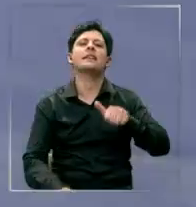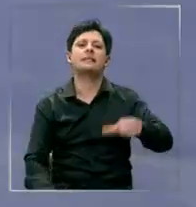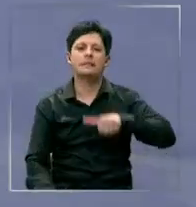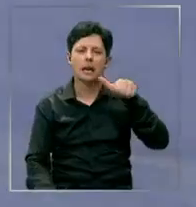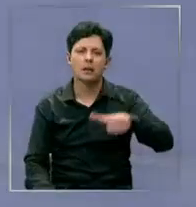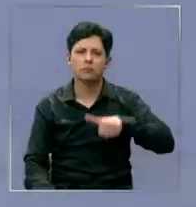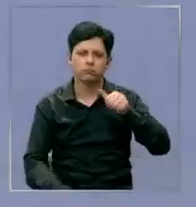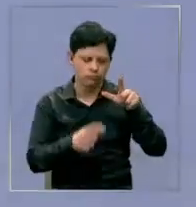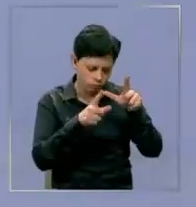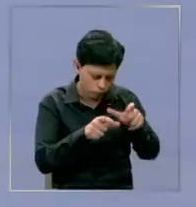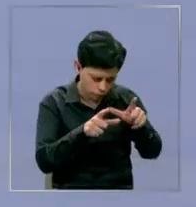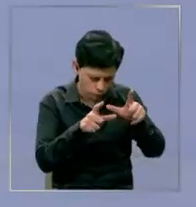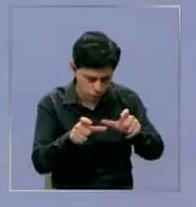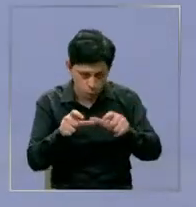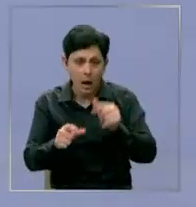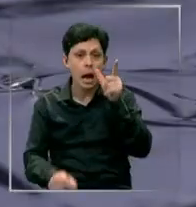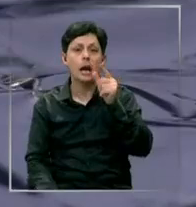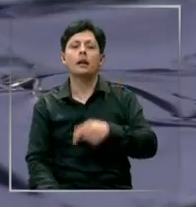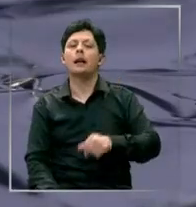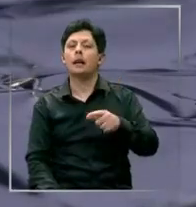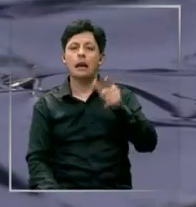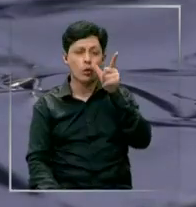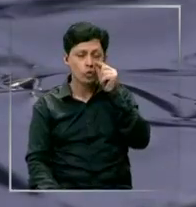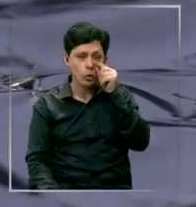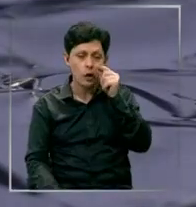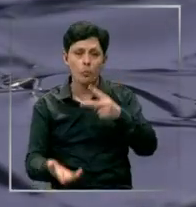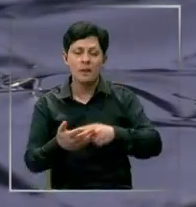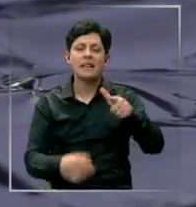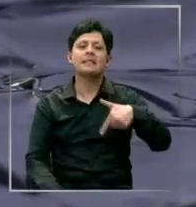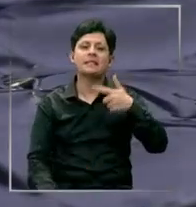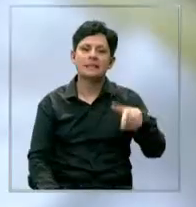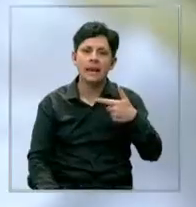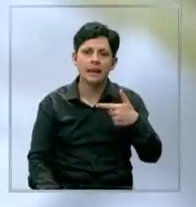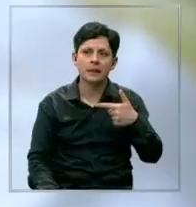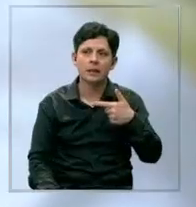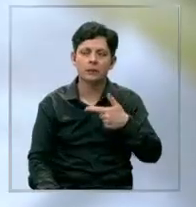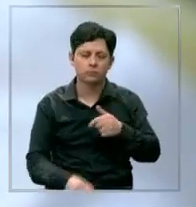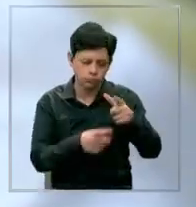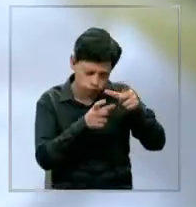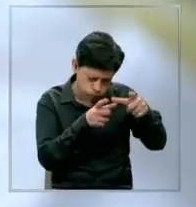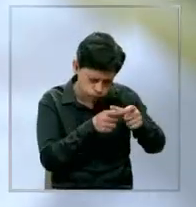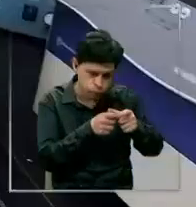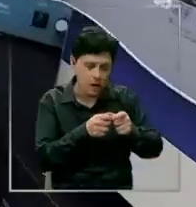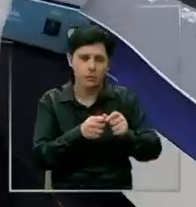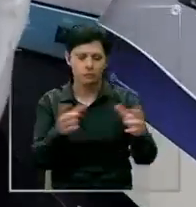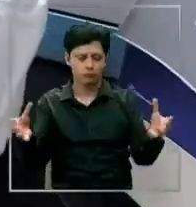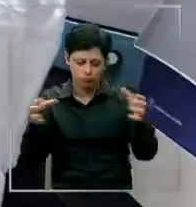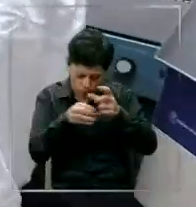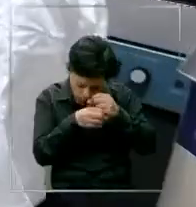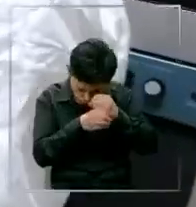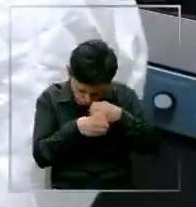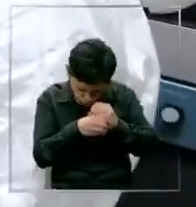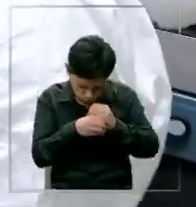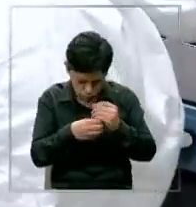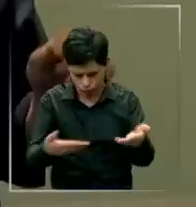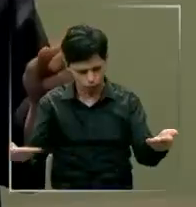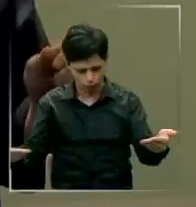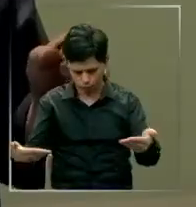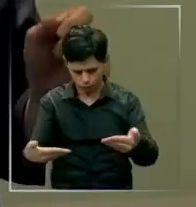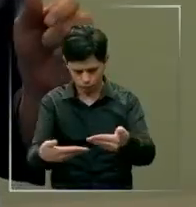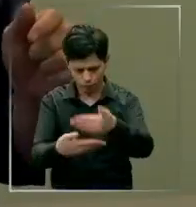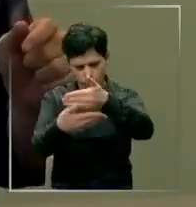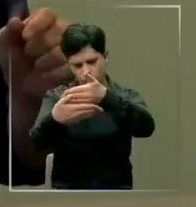peritajes adicionales. En octubre del 2017, los especialistas en genómica y proteómica contrastaron sus conclusiones